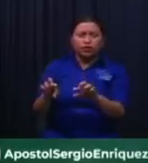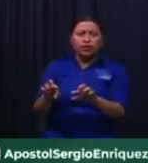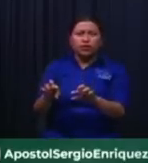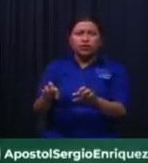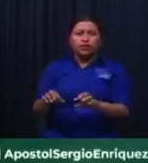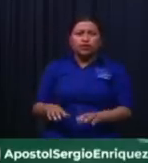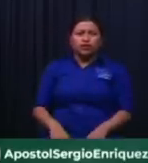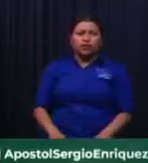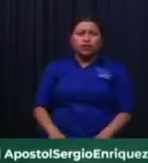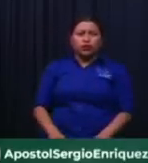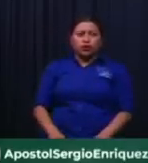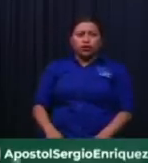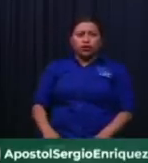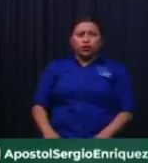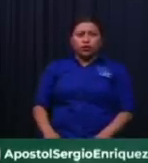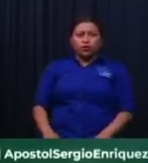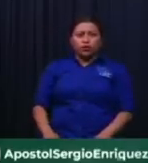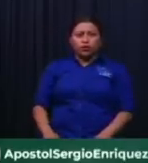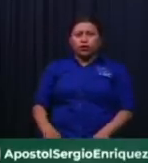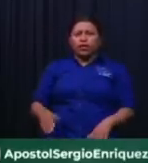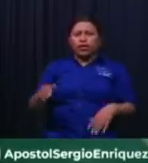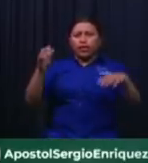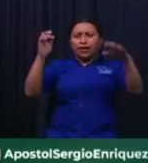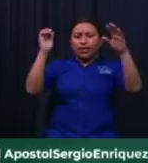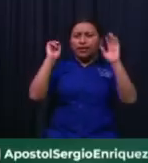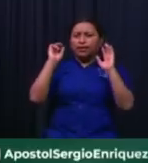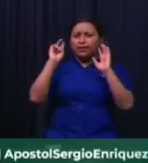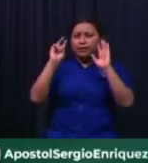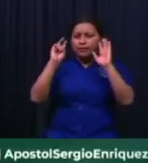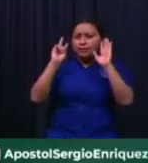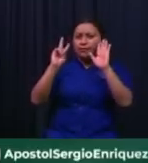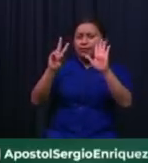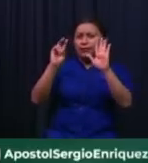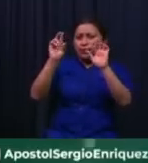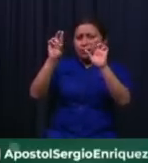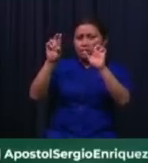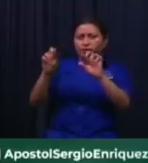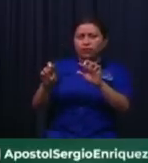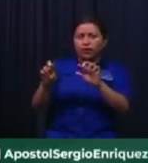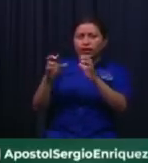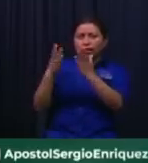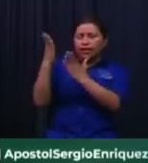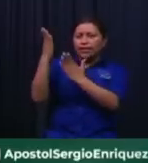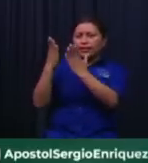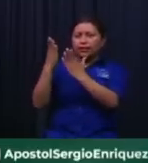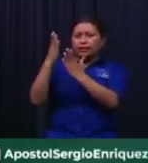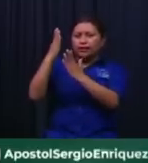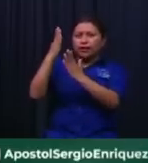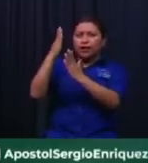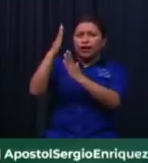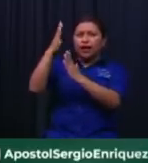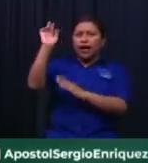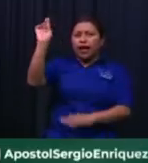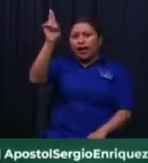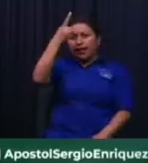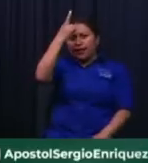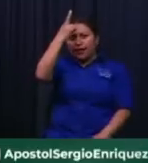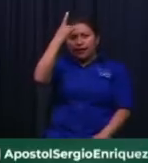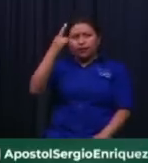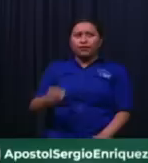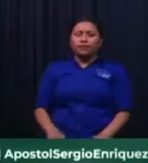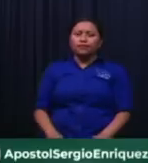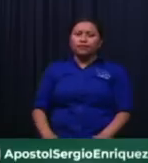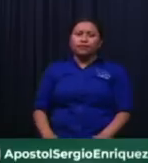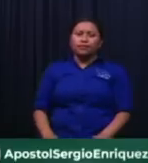y a Carcas, los 7 eunucos que servían en la presencia del rey Asuero. Esther